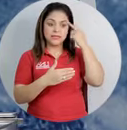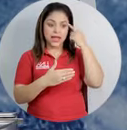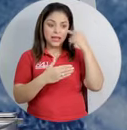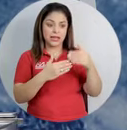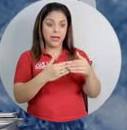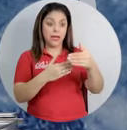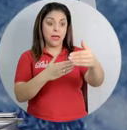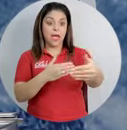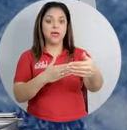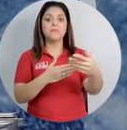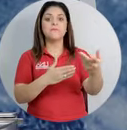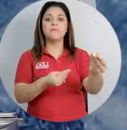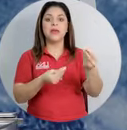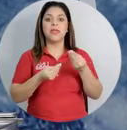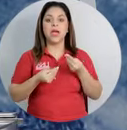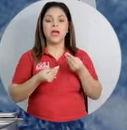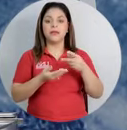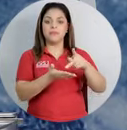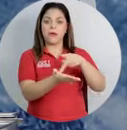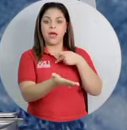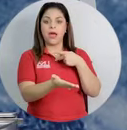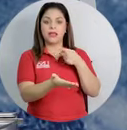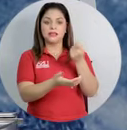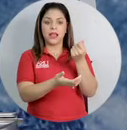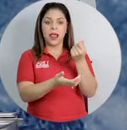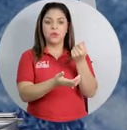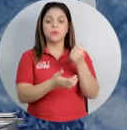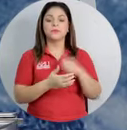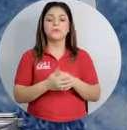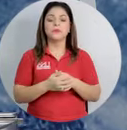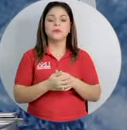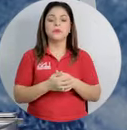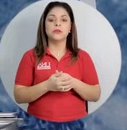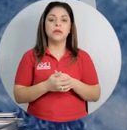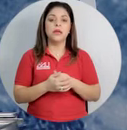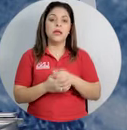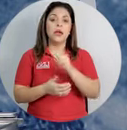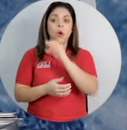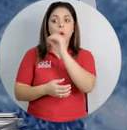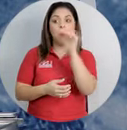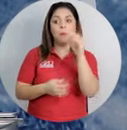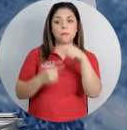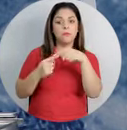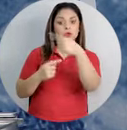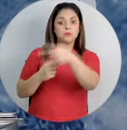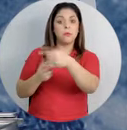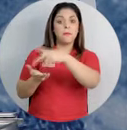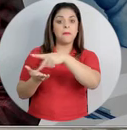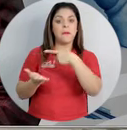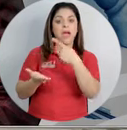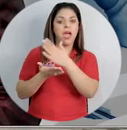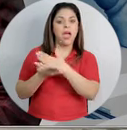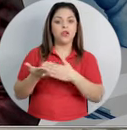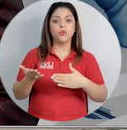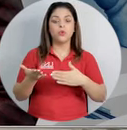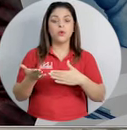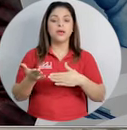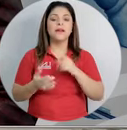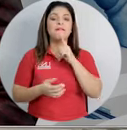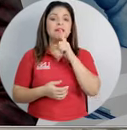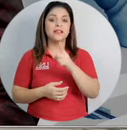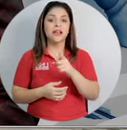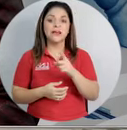entra tal platilla. Entonces, de antemano, empiezo a gastarme esa plata sin haberla recibido. Muy importante, como